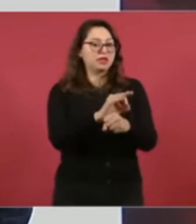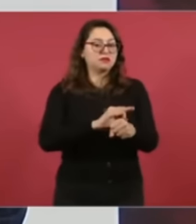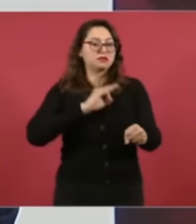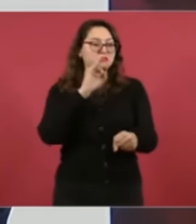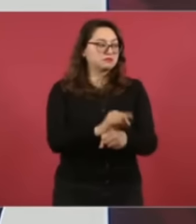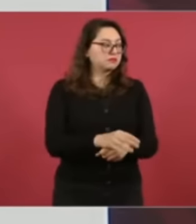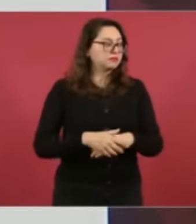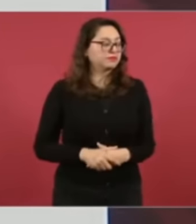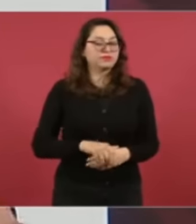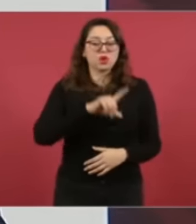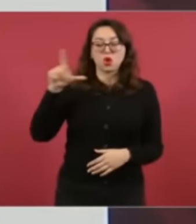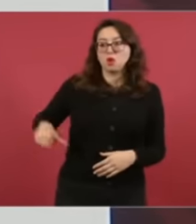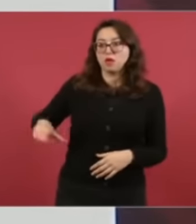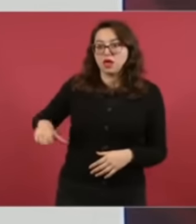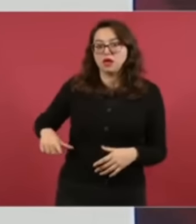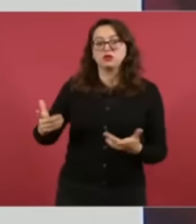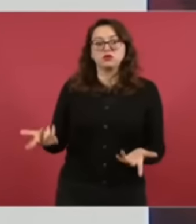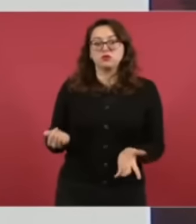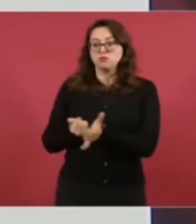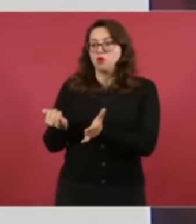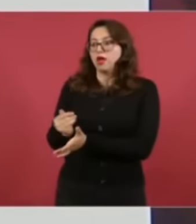bien, con dinero de todo el pueblo.